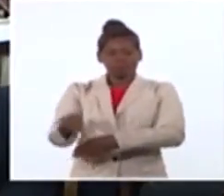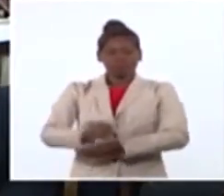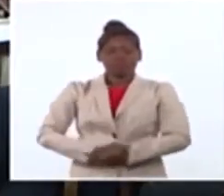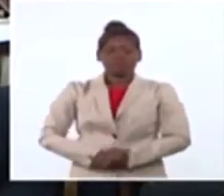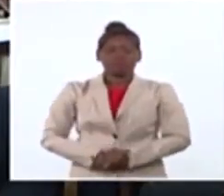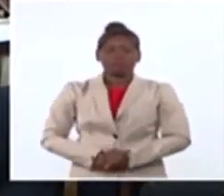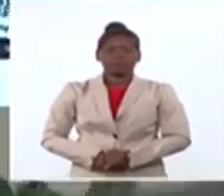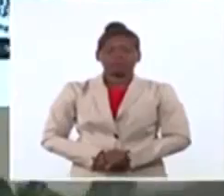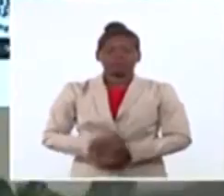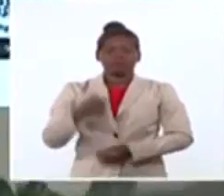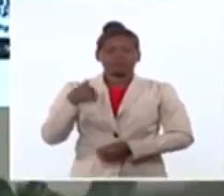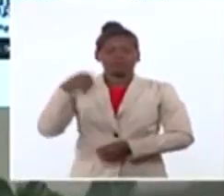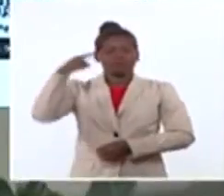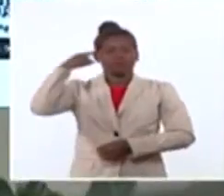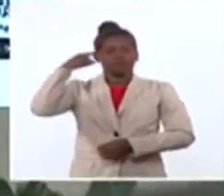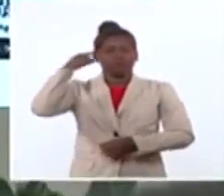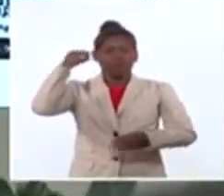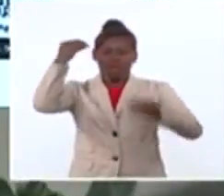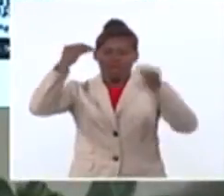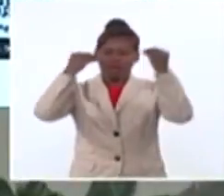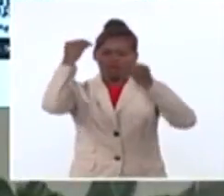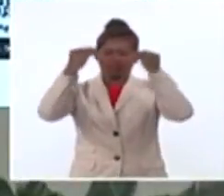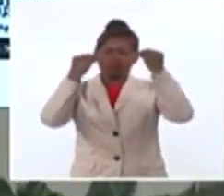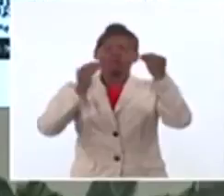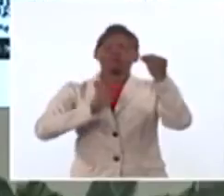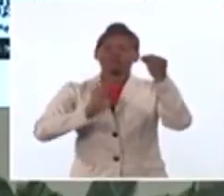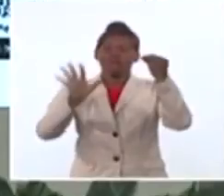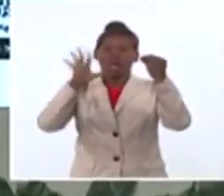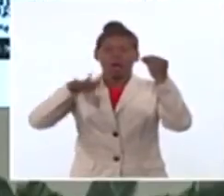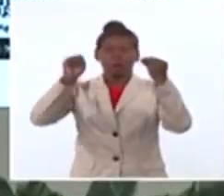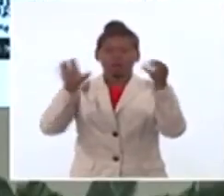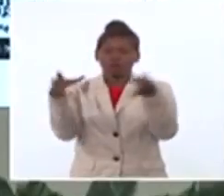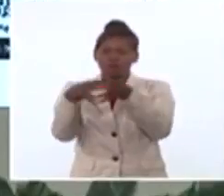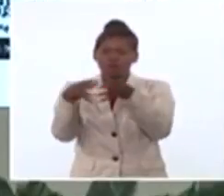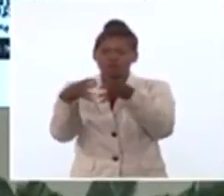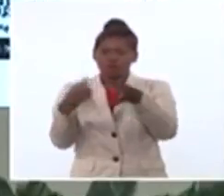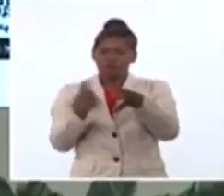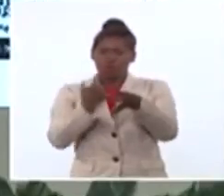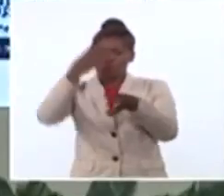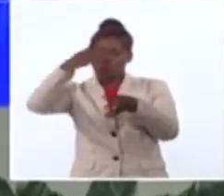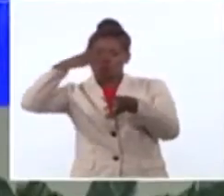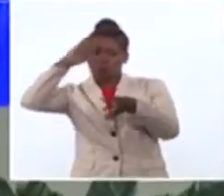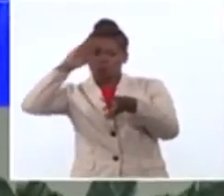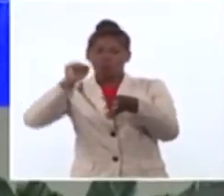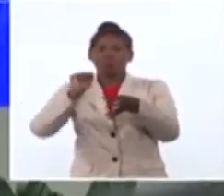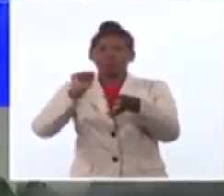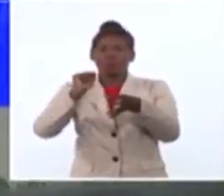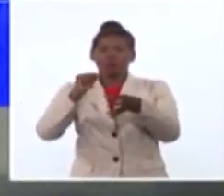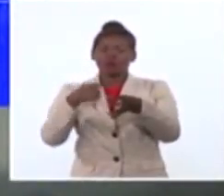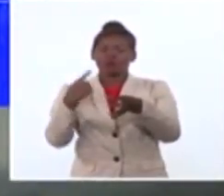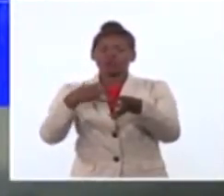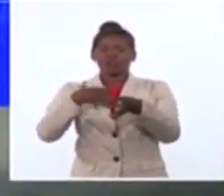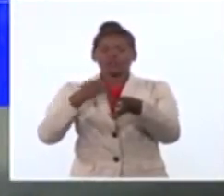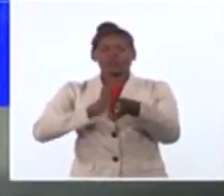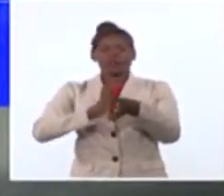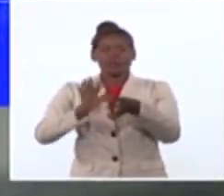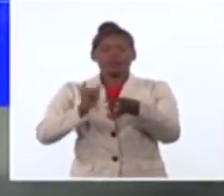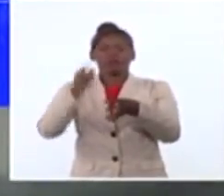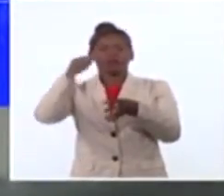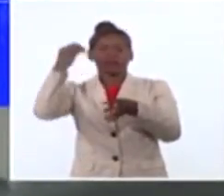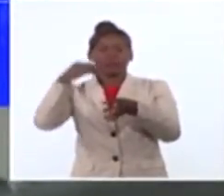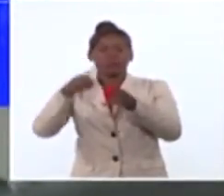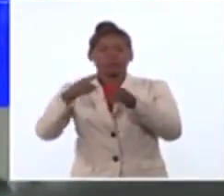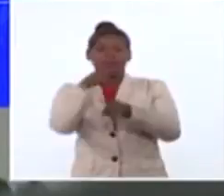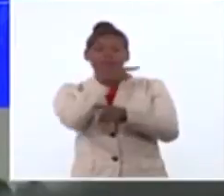poderosa maquinaria comunicacional, particularmente digital, intenta